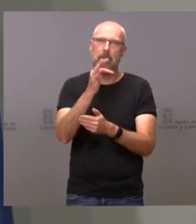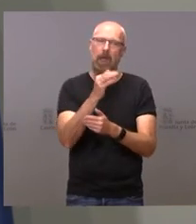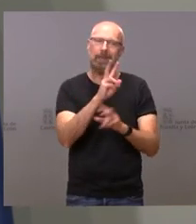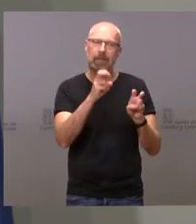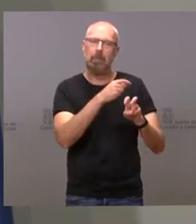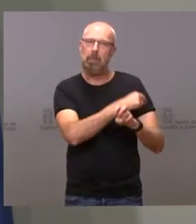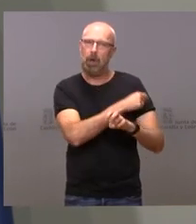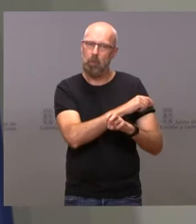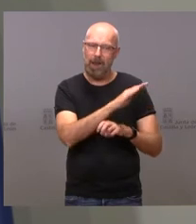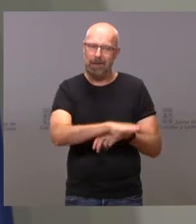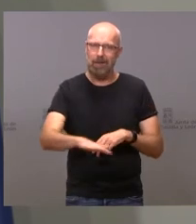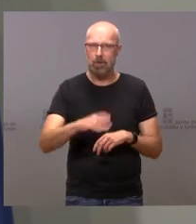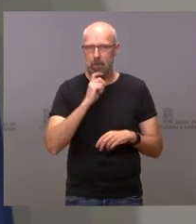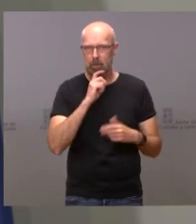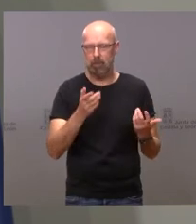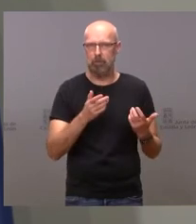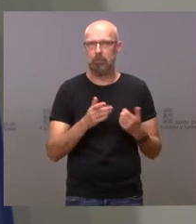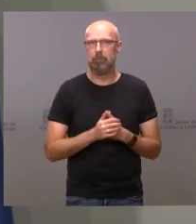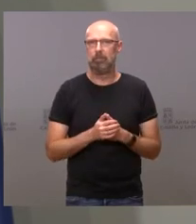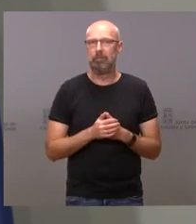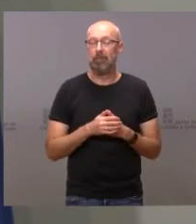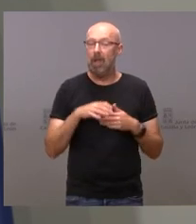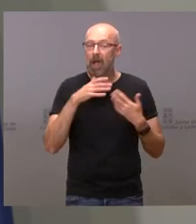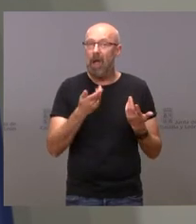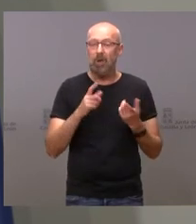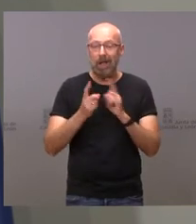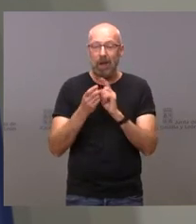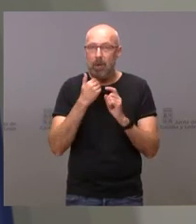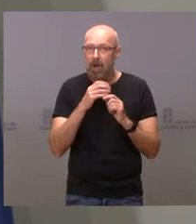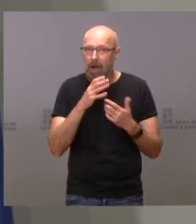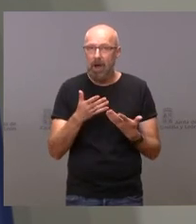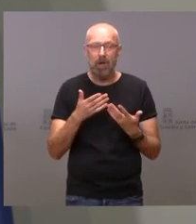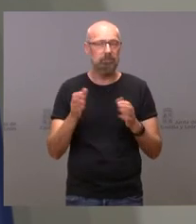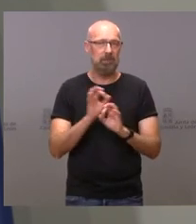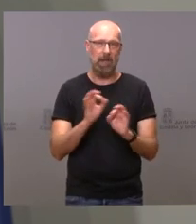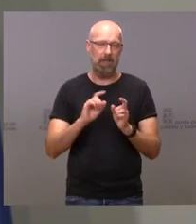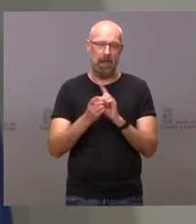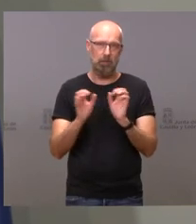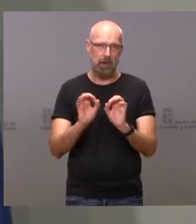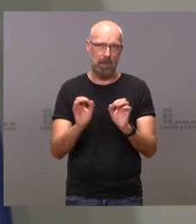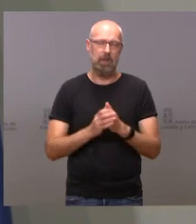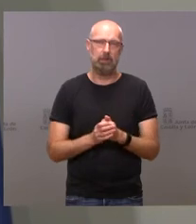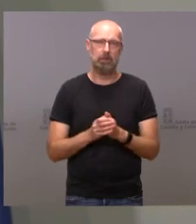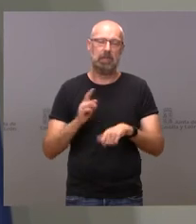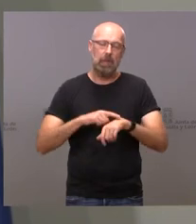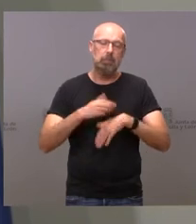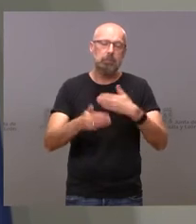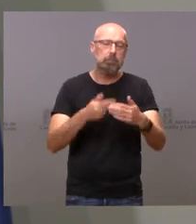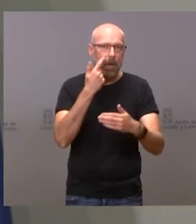De momento no se va a tomar una medida a este respecto y a medida que pase el tiempo pues iremos viendo.